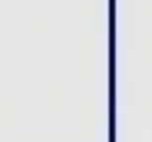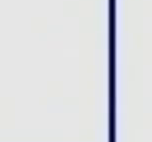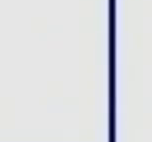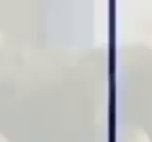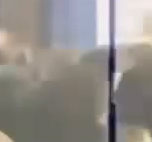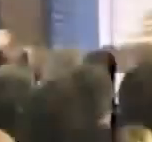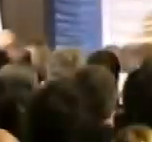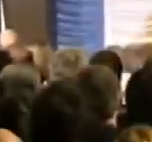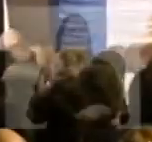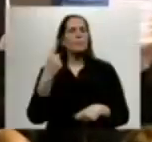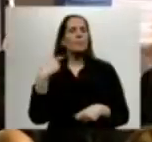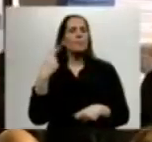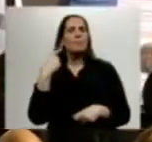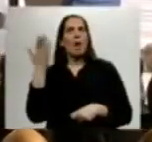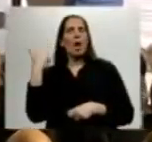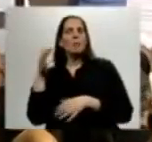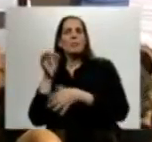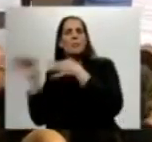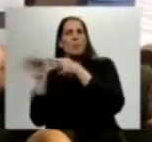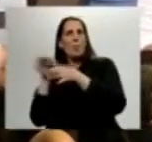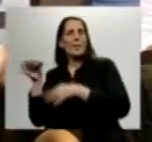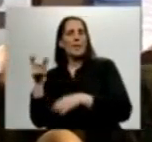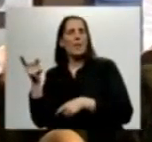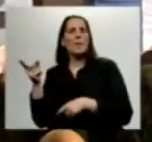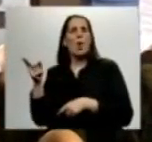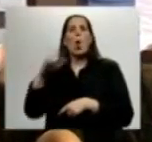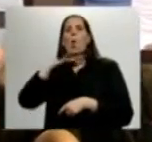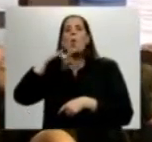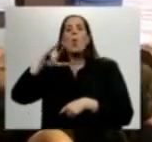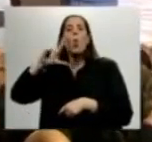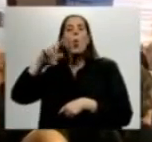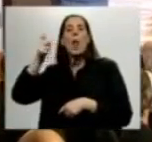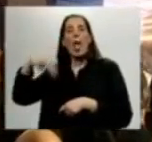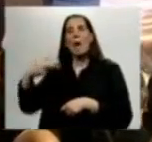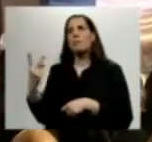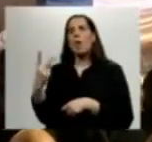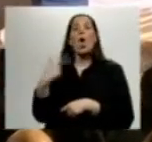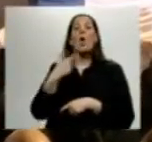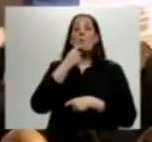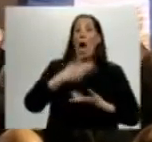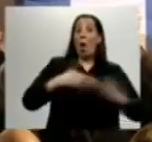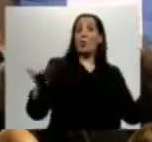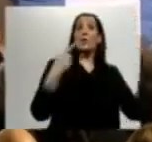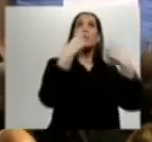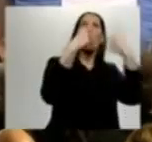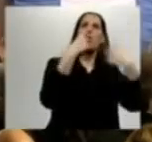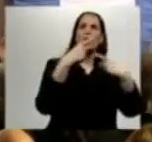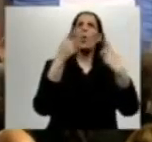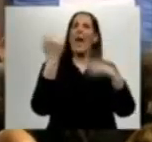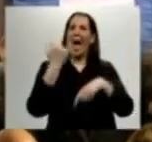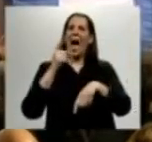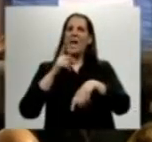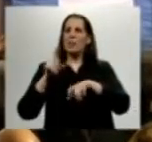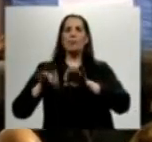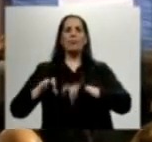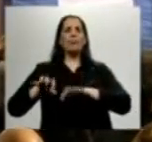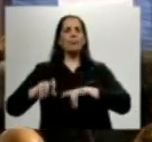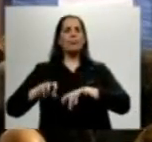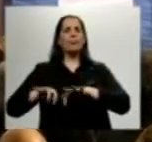que charlábamos con Julián, no solamente se tomaba versión taquigráfica de cada una de esas reuniones, de cada una de